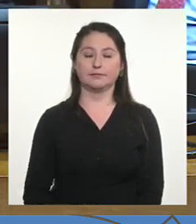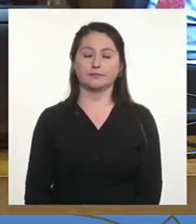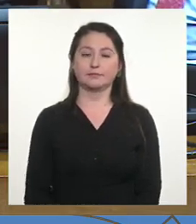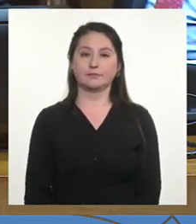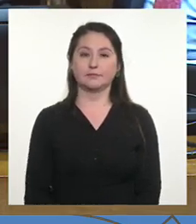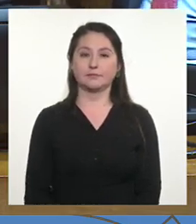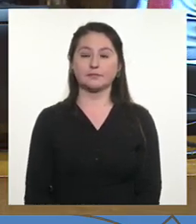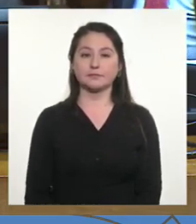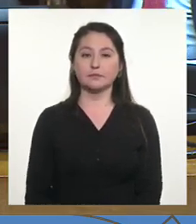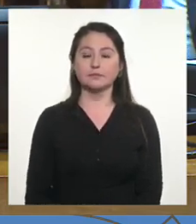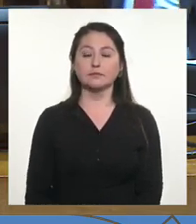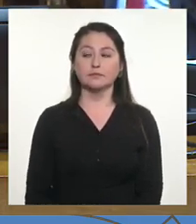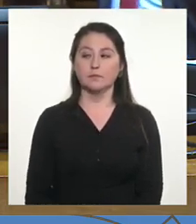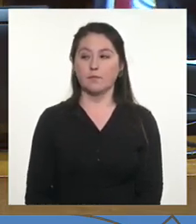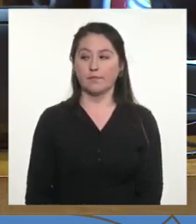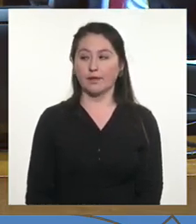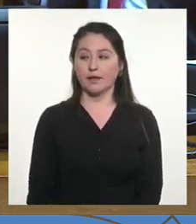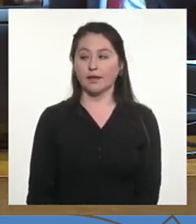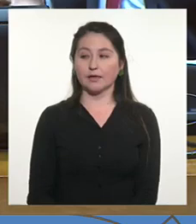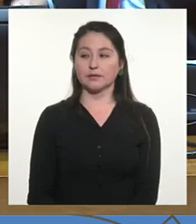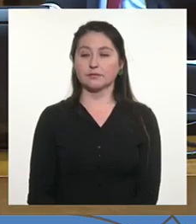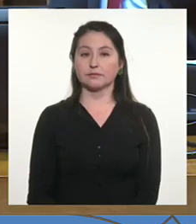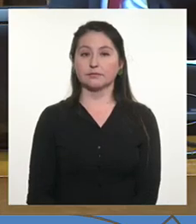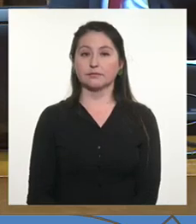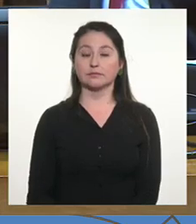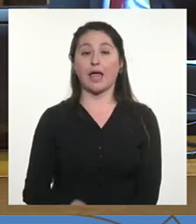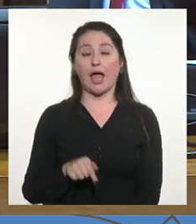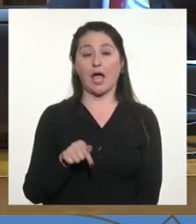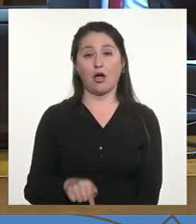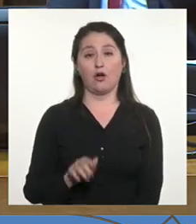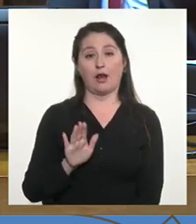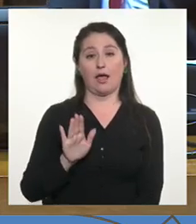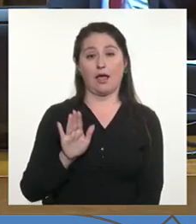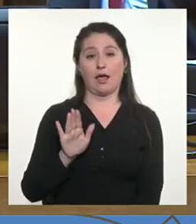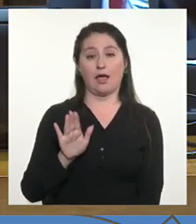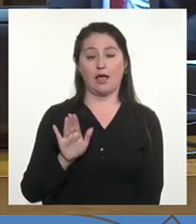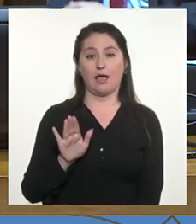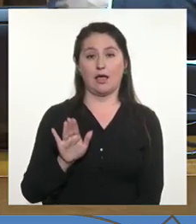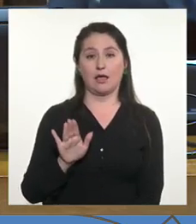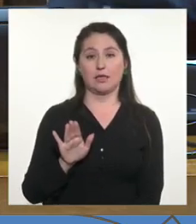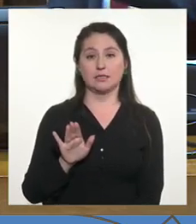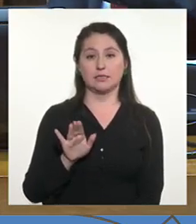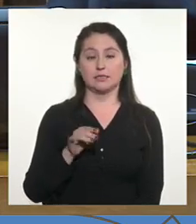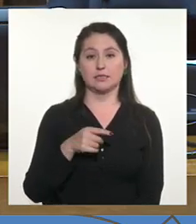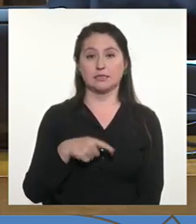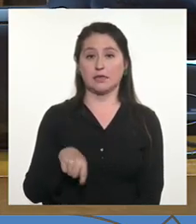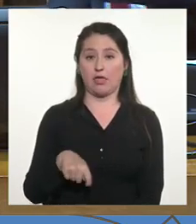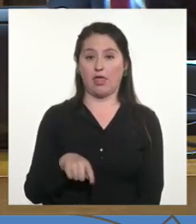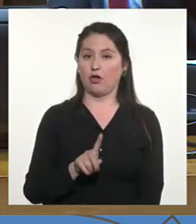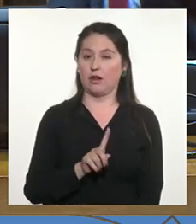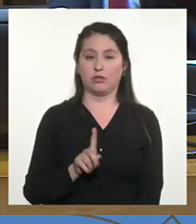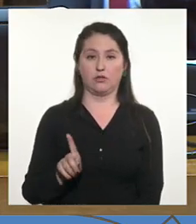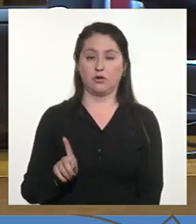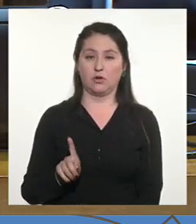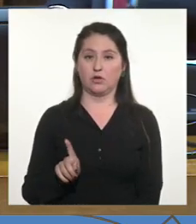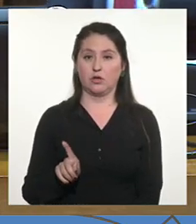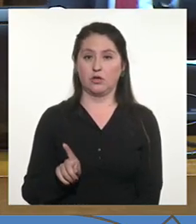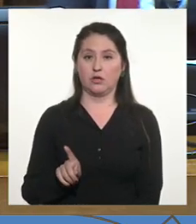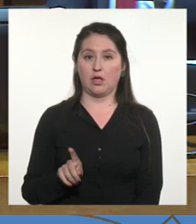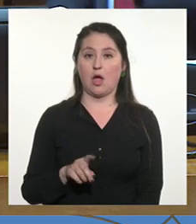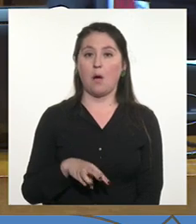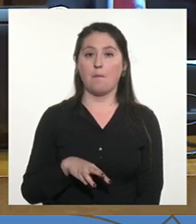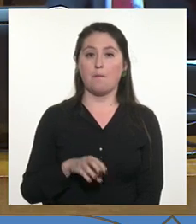alfonso no tiene a continuación la palabra la senadora luz tampoco el senador iván